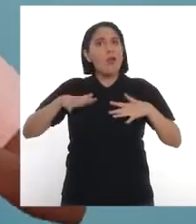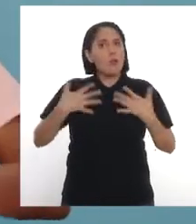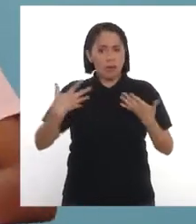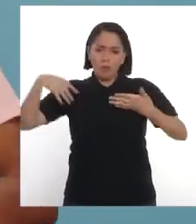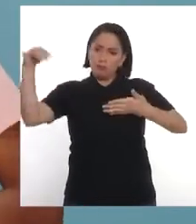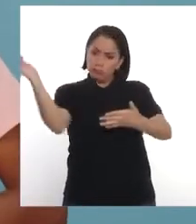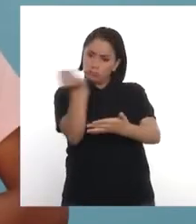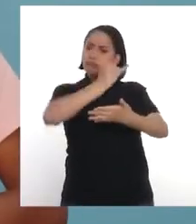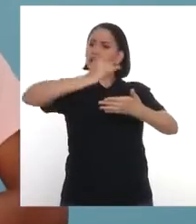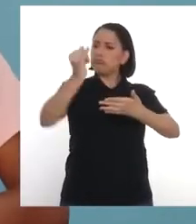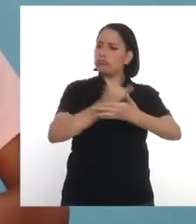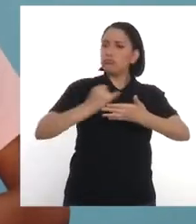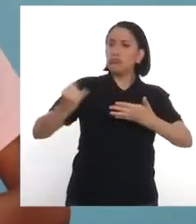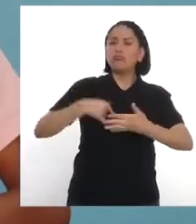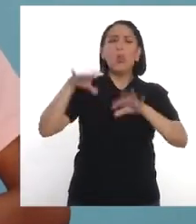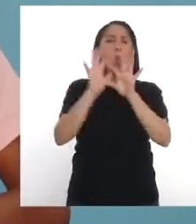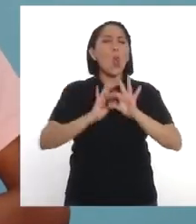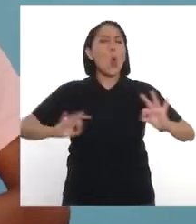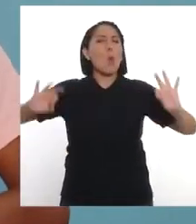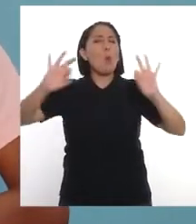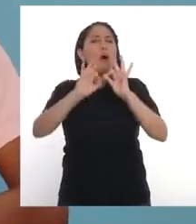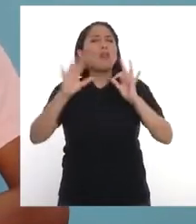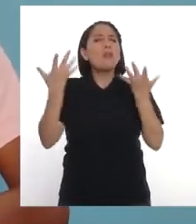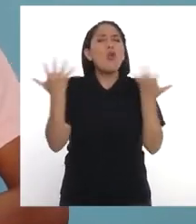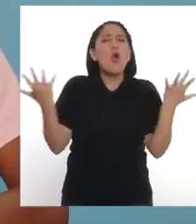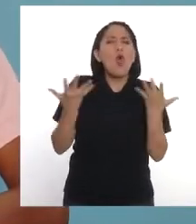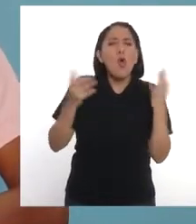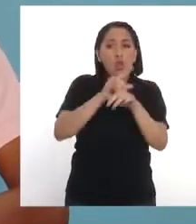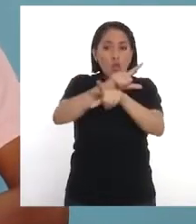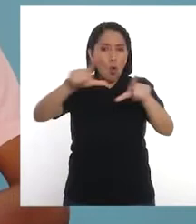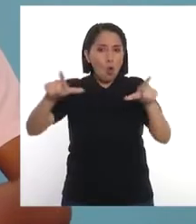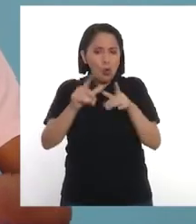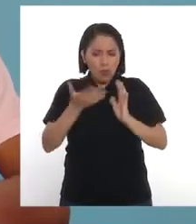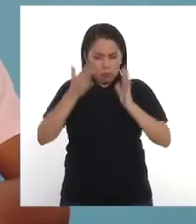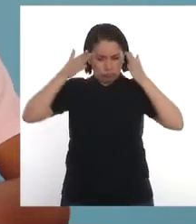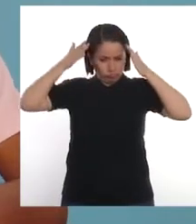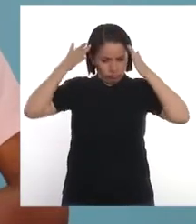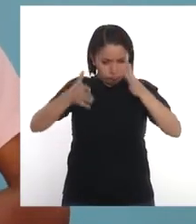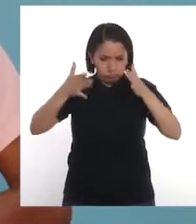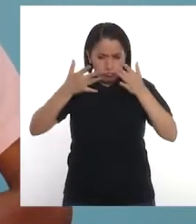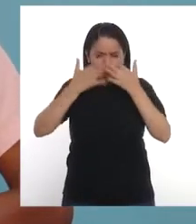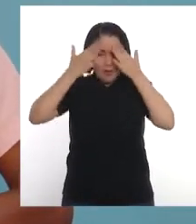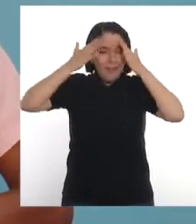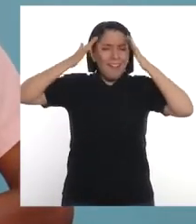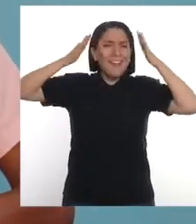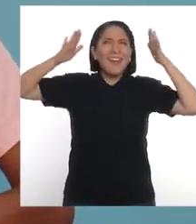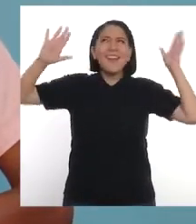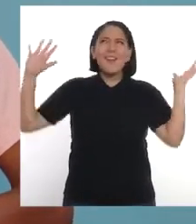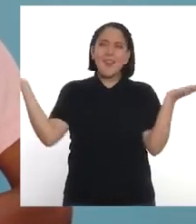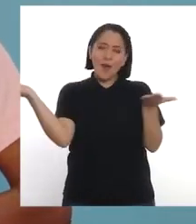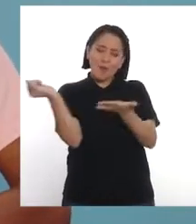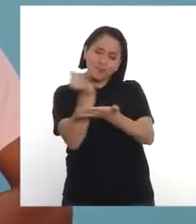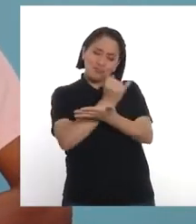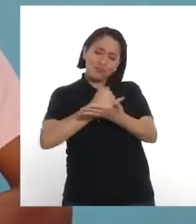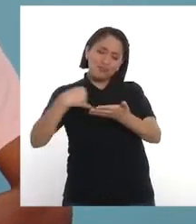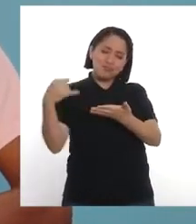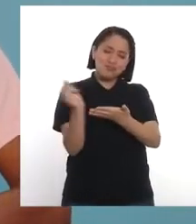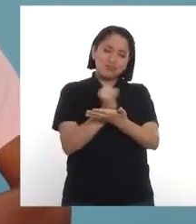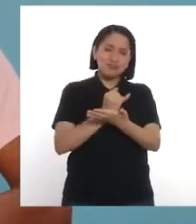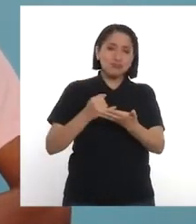podamos trabajar. Lo más importante es que sea un lugar donde podamos concentrarnos y dejarnos llevar por nuestra